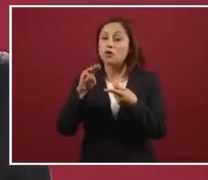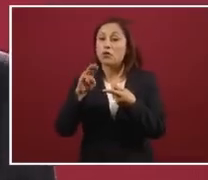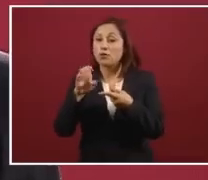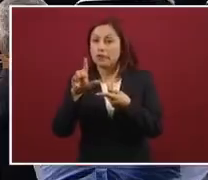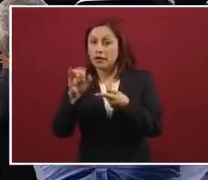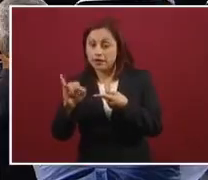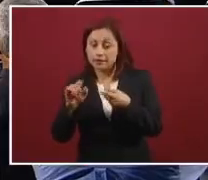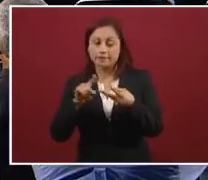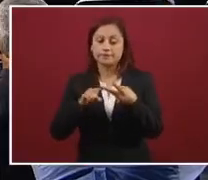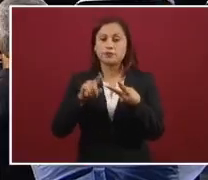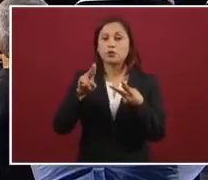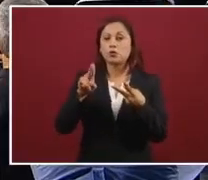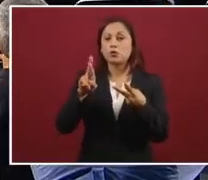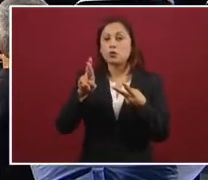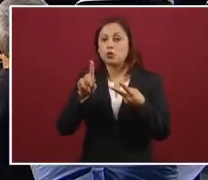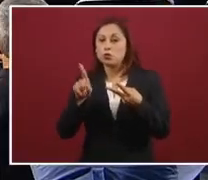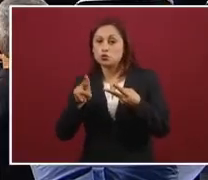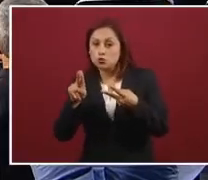Ursúa,